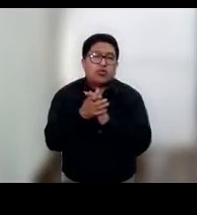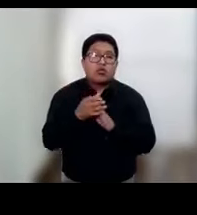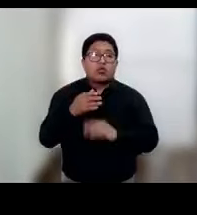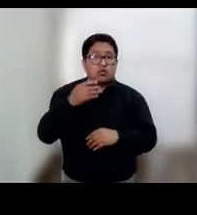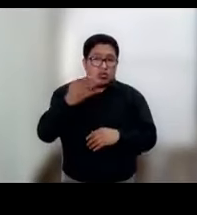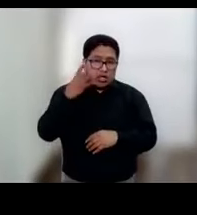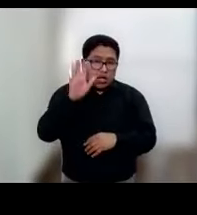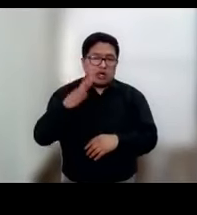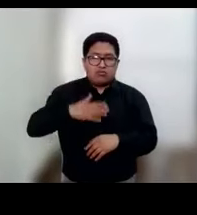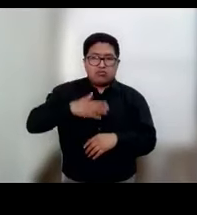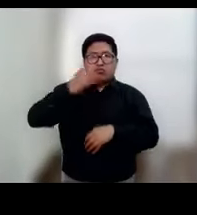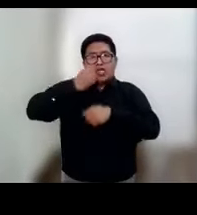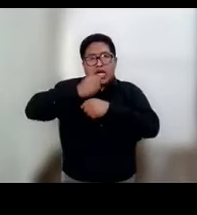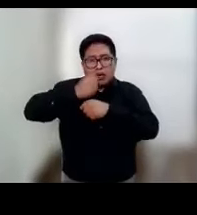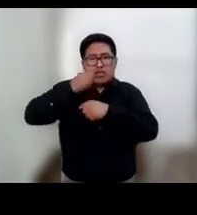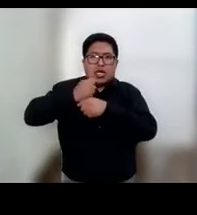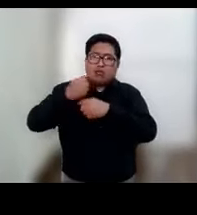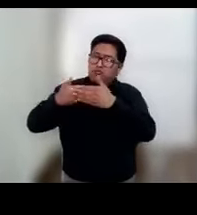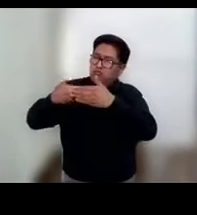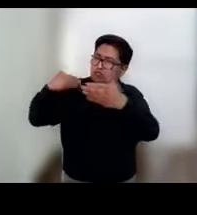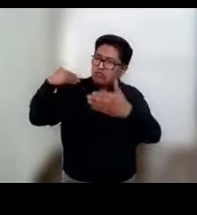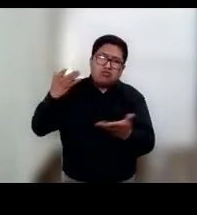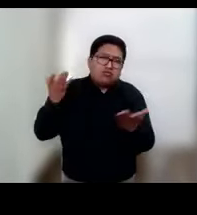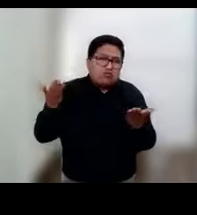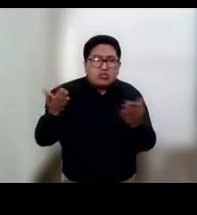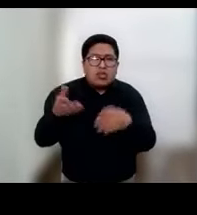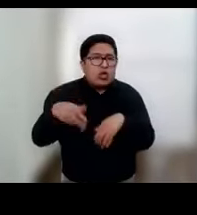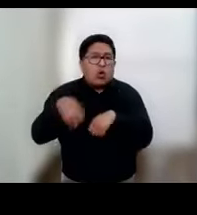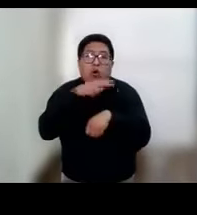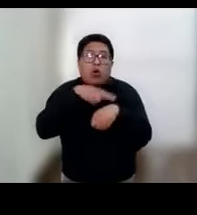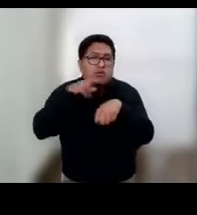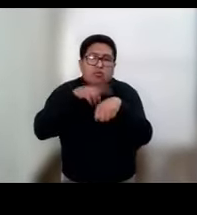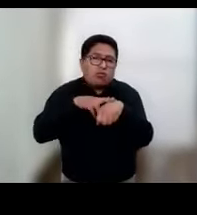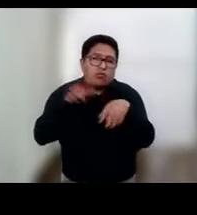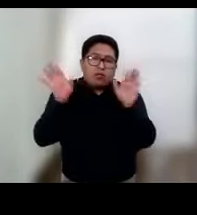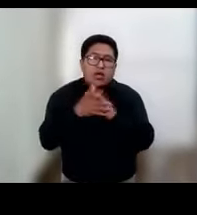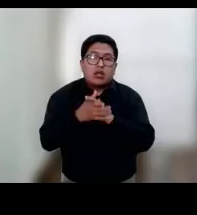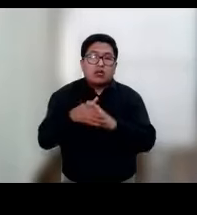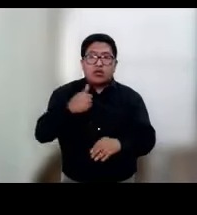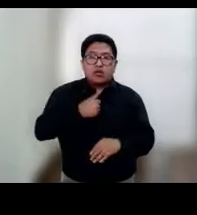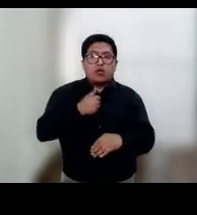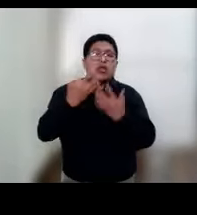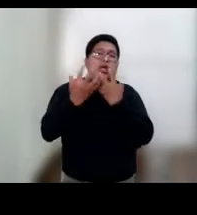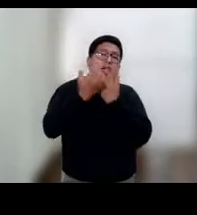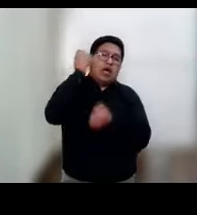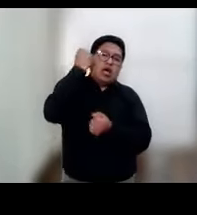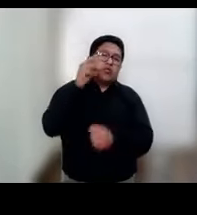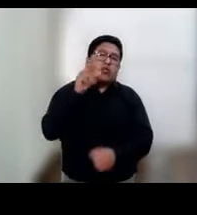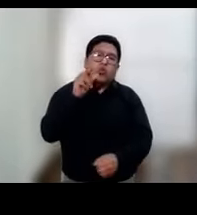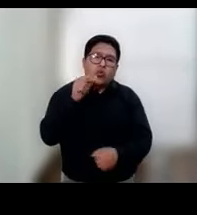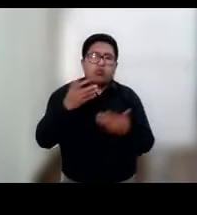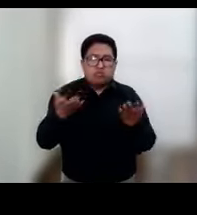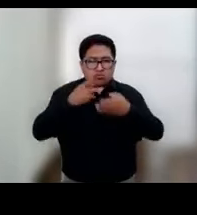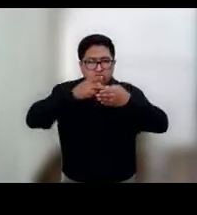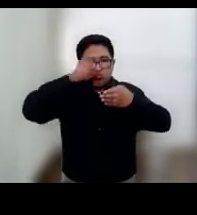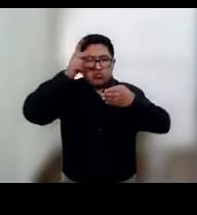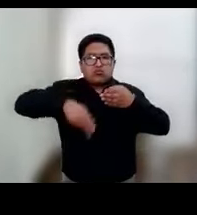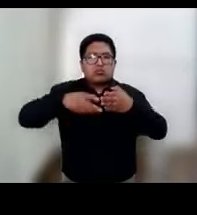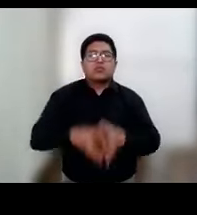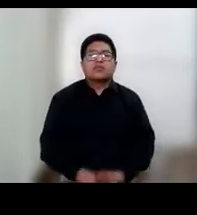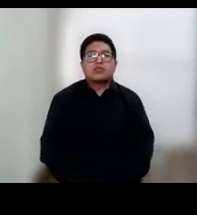desde más pequeños y eso no nos ha impedido tener un desarrollo profesional pleno y hay otra